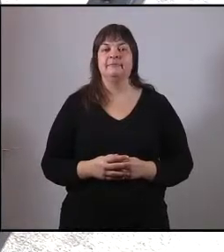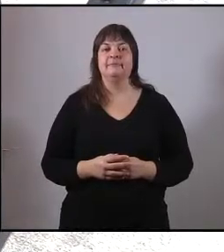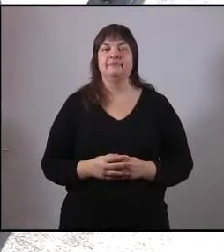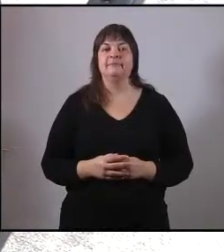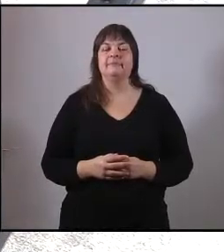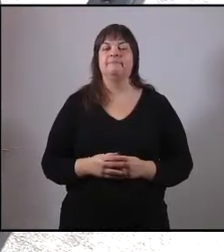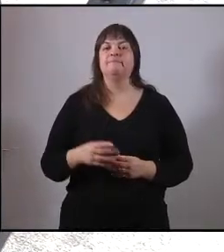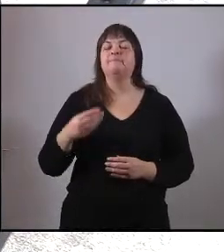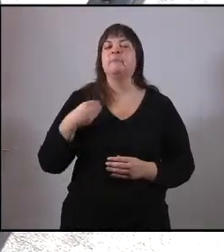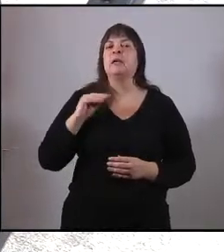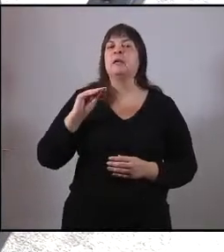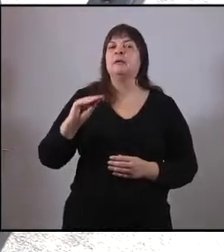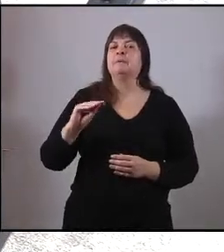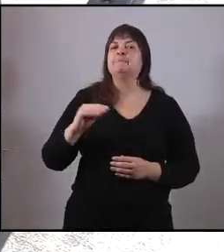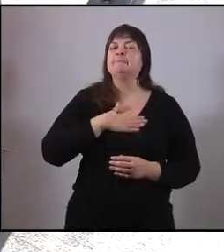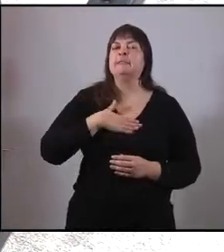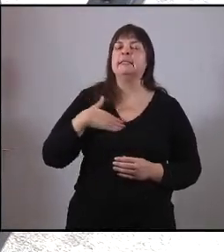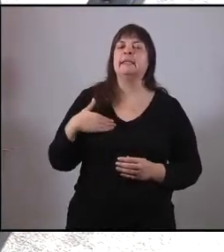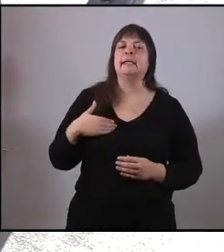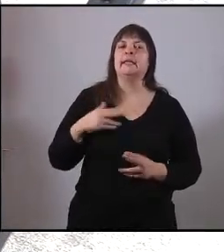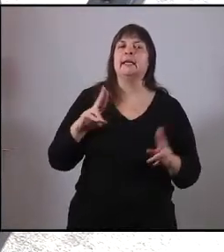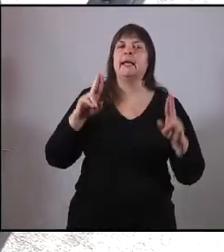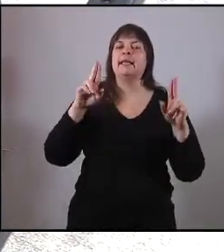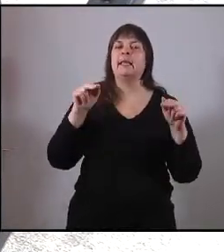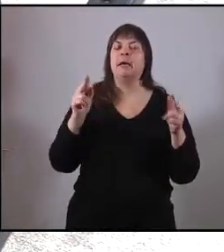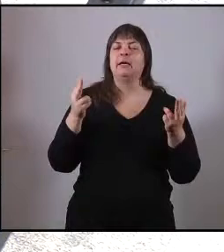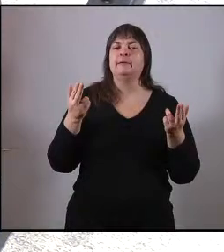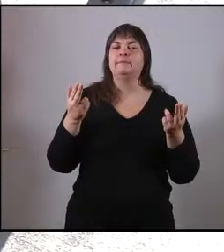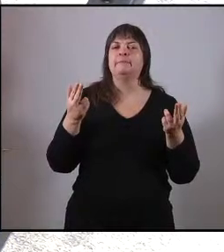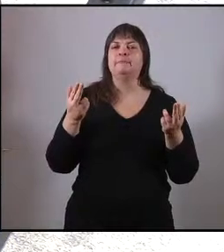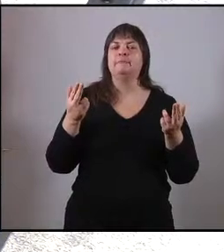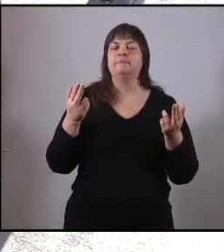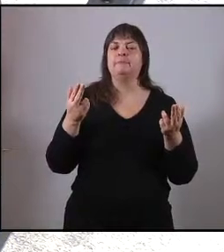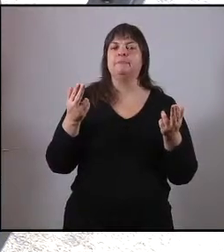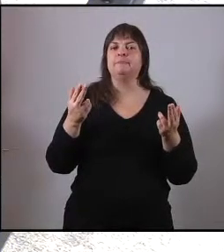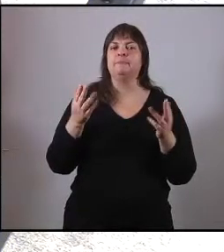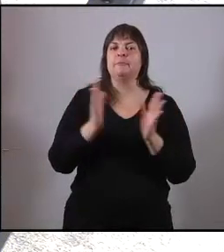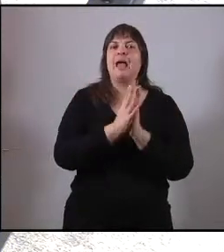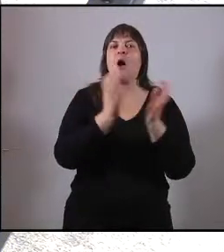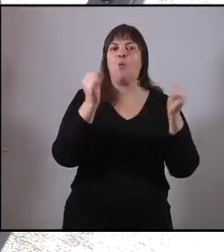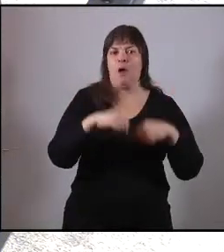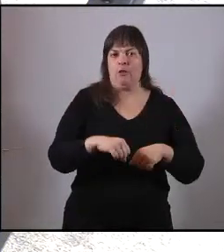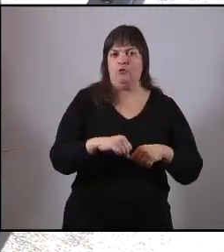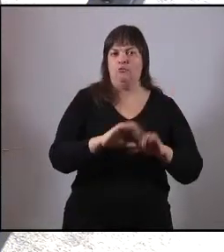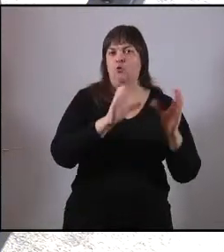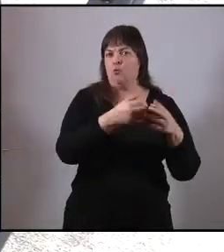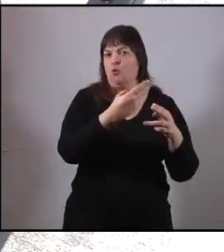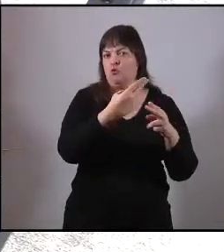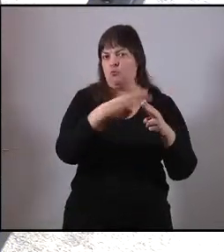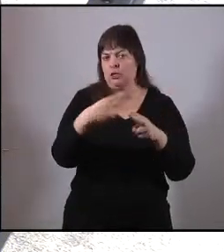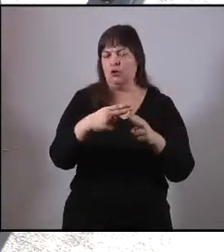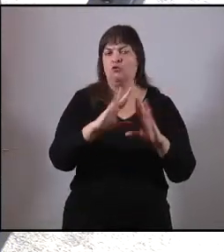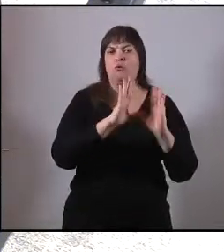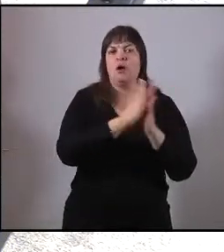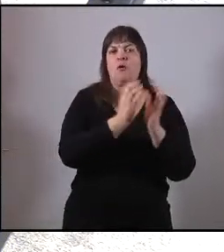Yo quería preguntarle por la posibilidad de pactos. Hablaban ayer en el Partido Socialista algunas